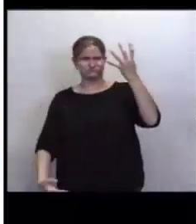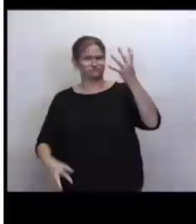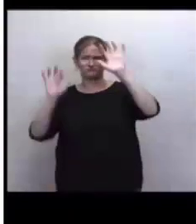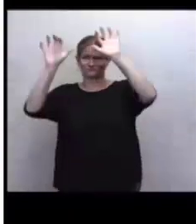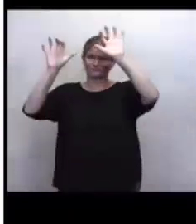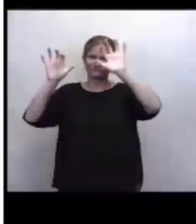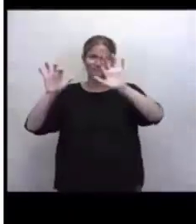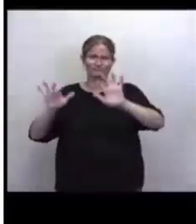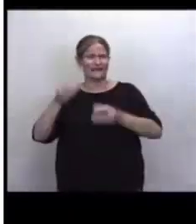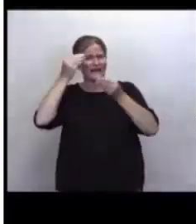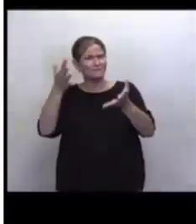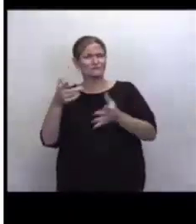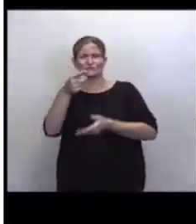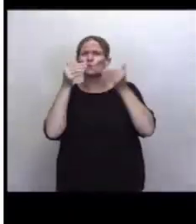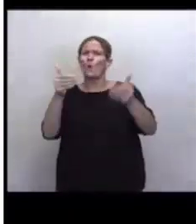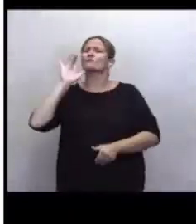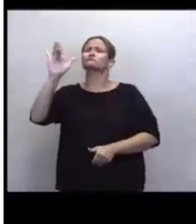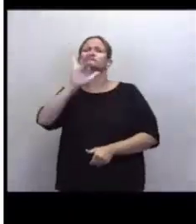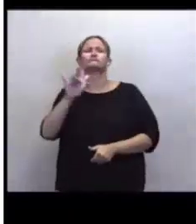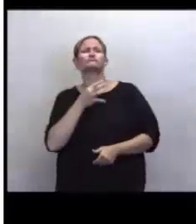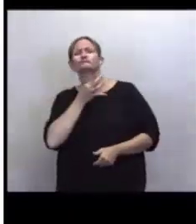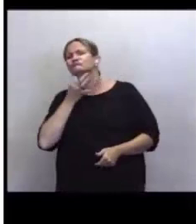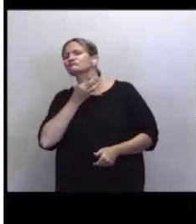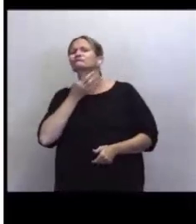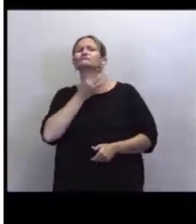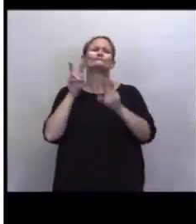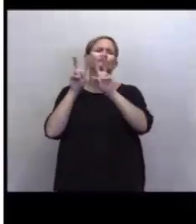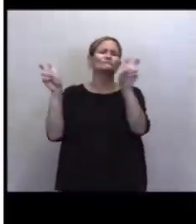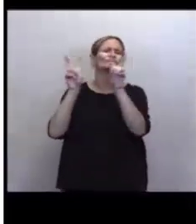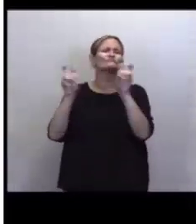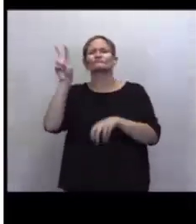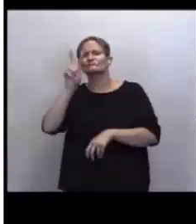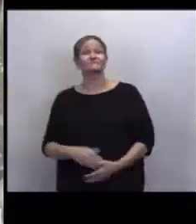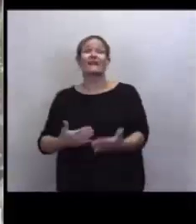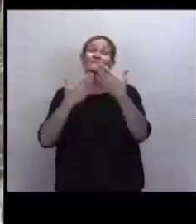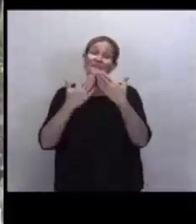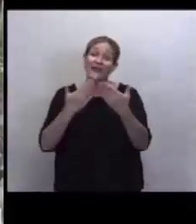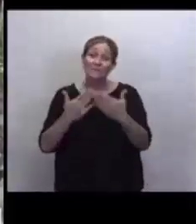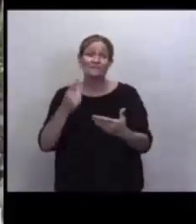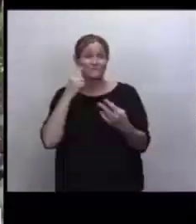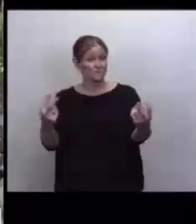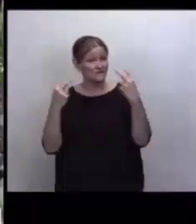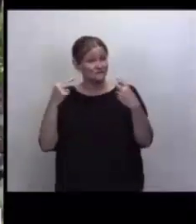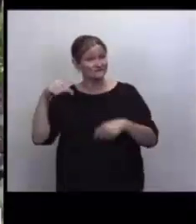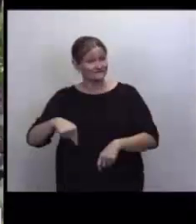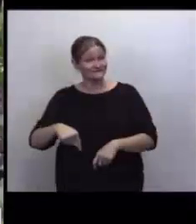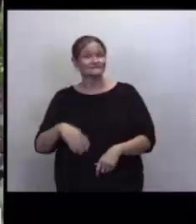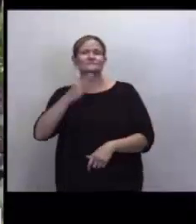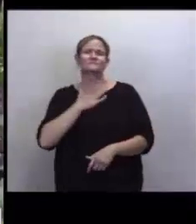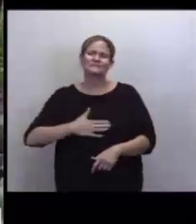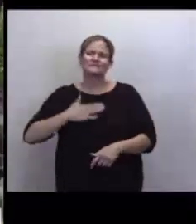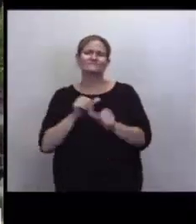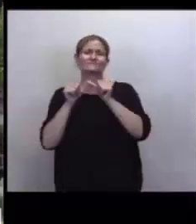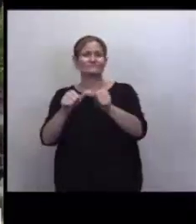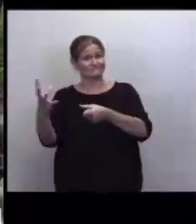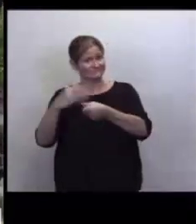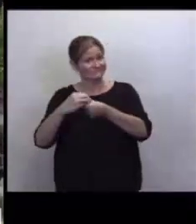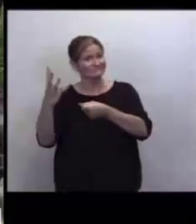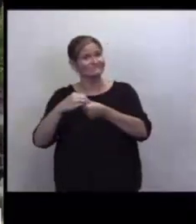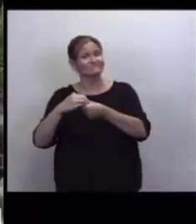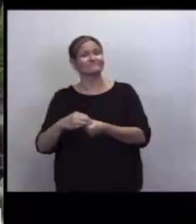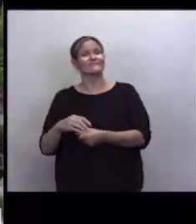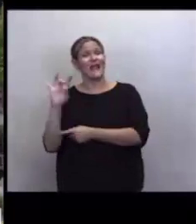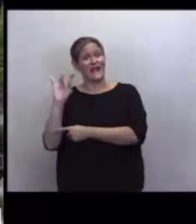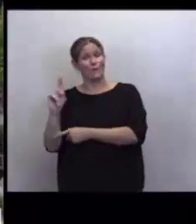tableros de anuncios, presentaciones y videos sobre el proyecto. Gracias por ver esta